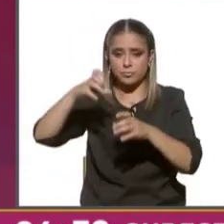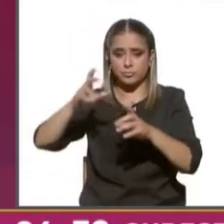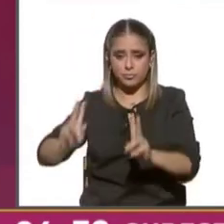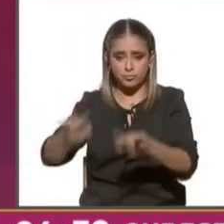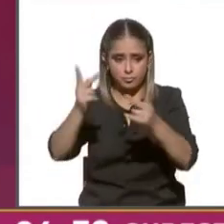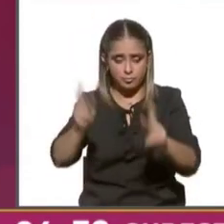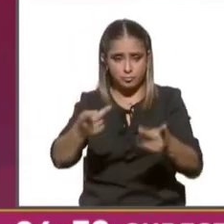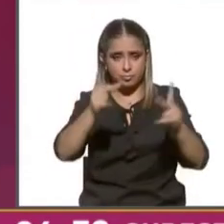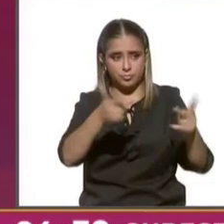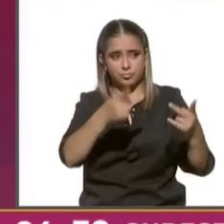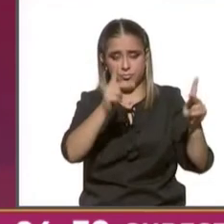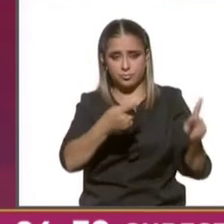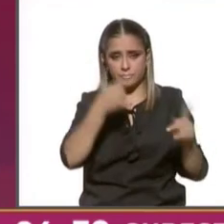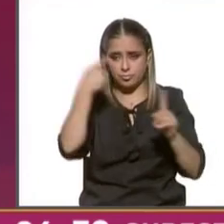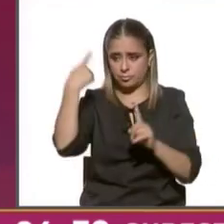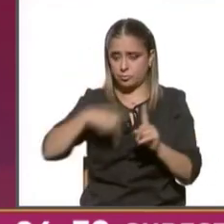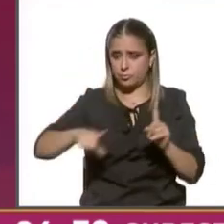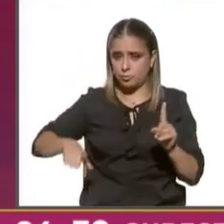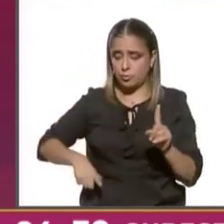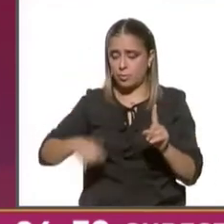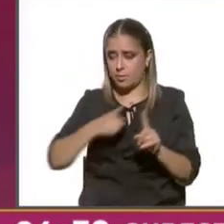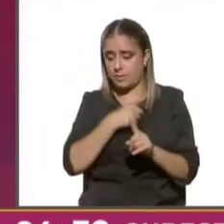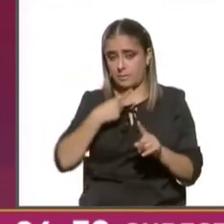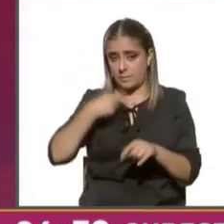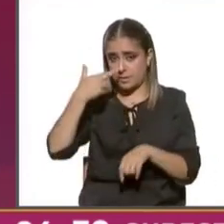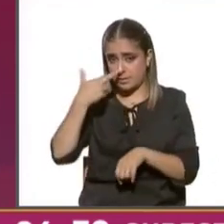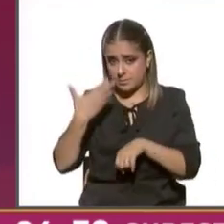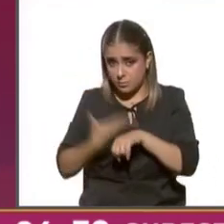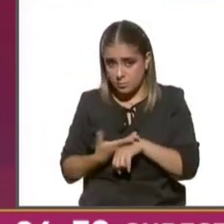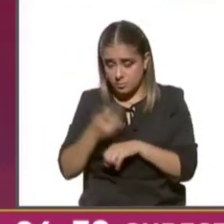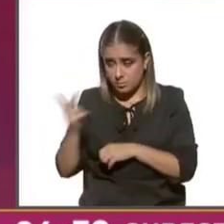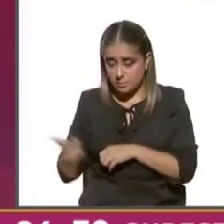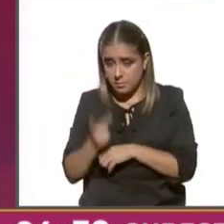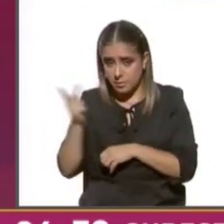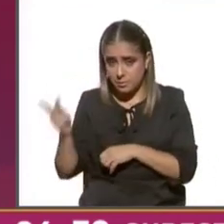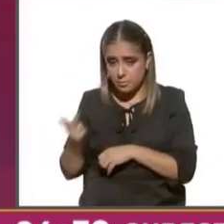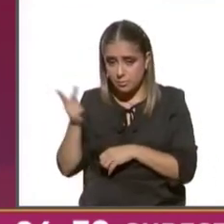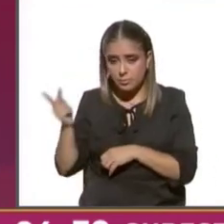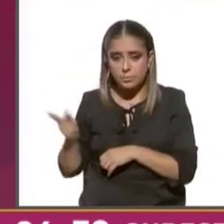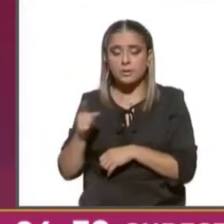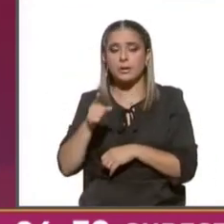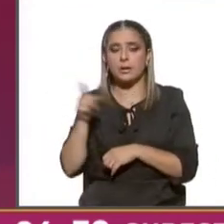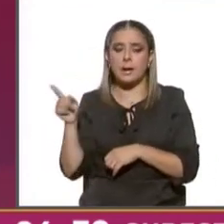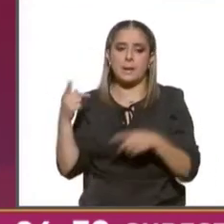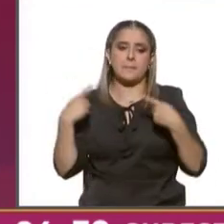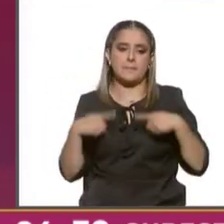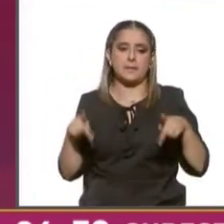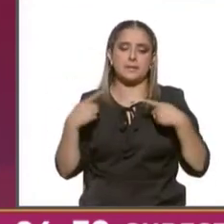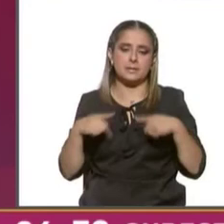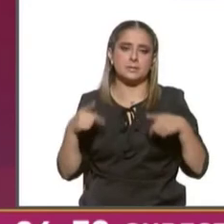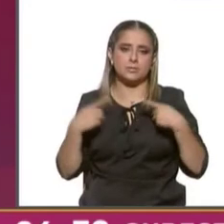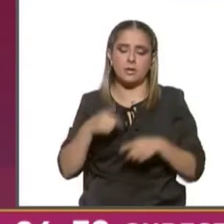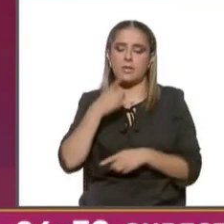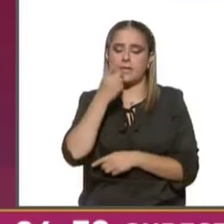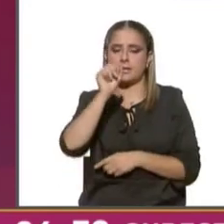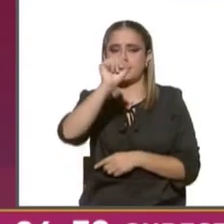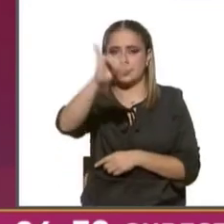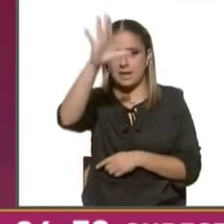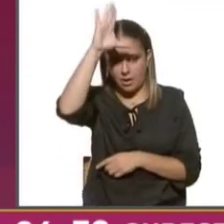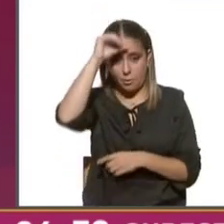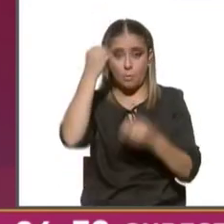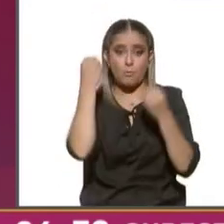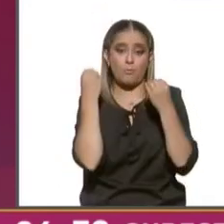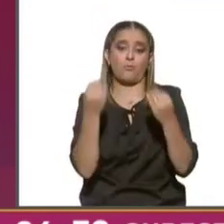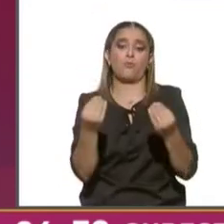extracción, comercialización, distribución y almacenamiento? Queda claro que aquí el nivel de acuerdo es muy alto.